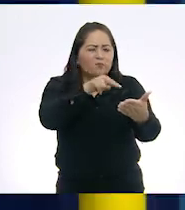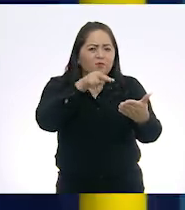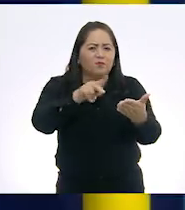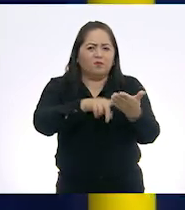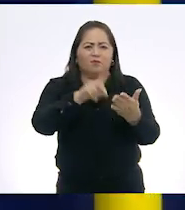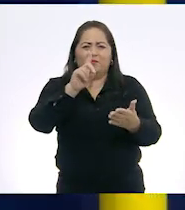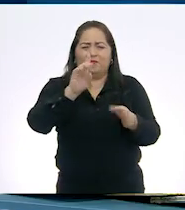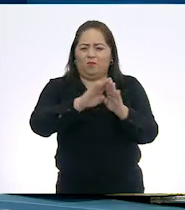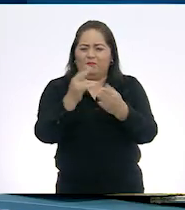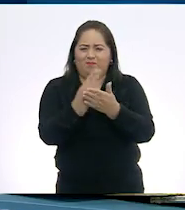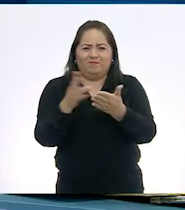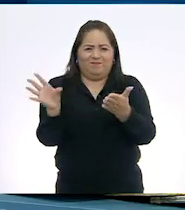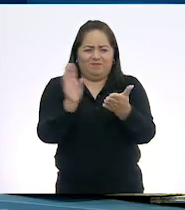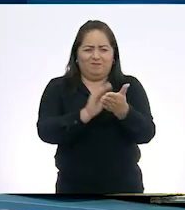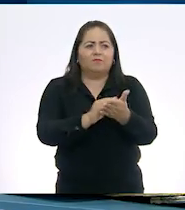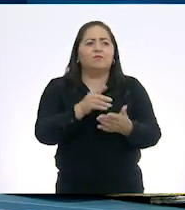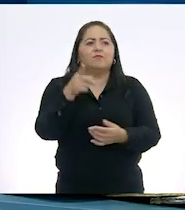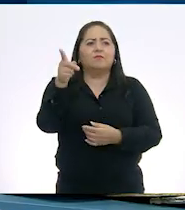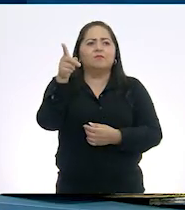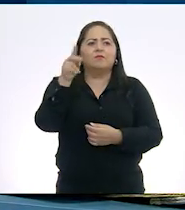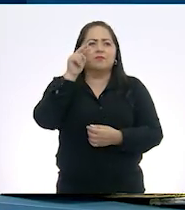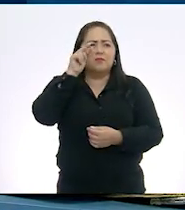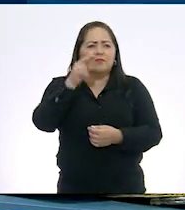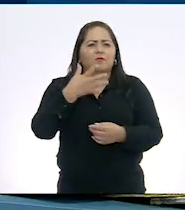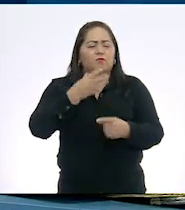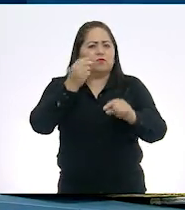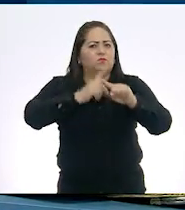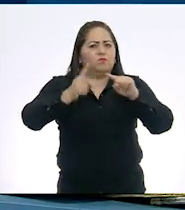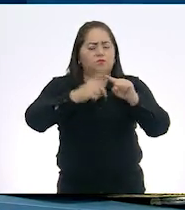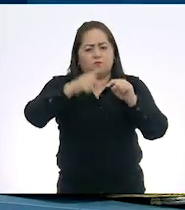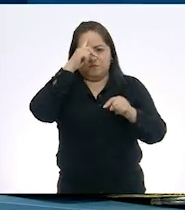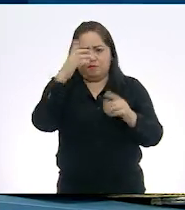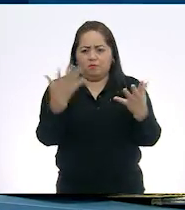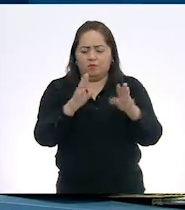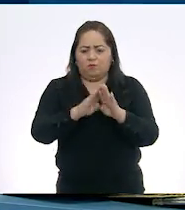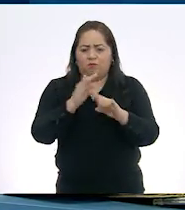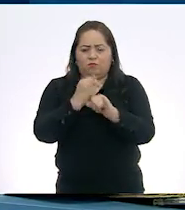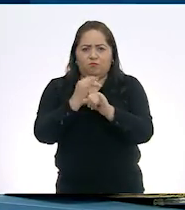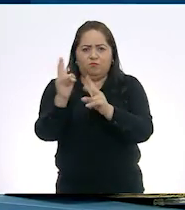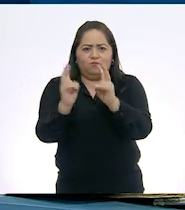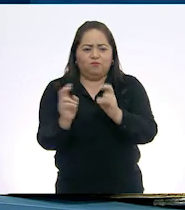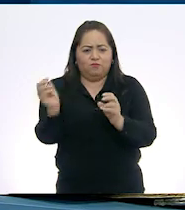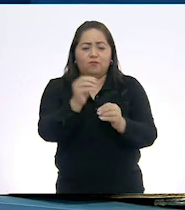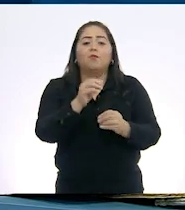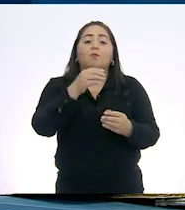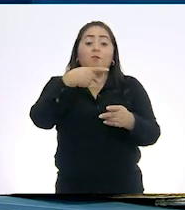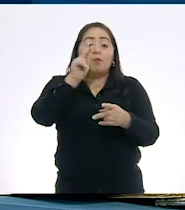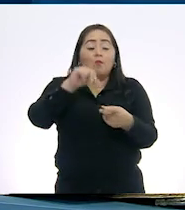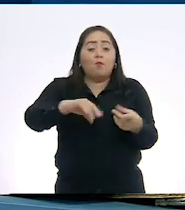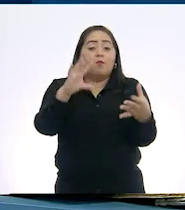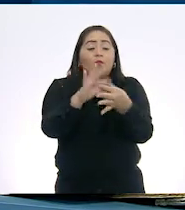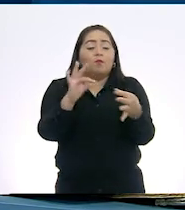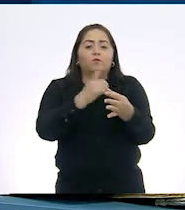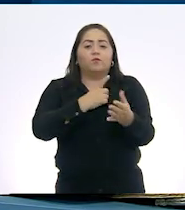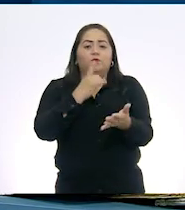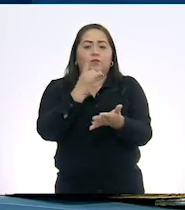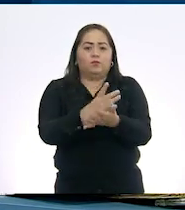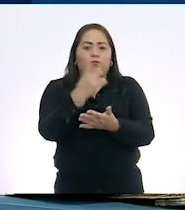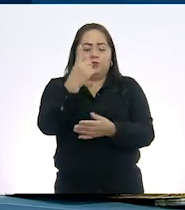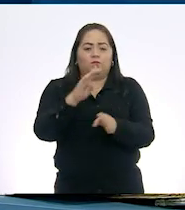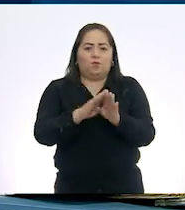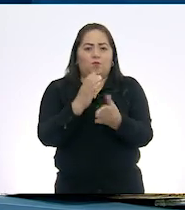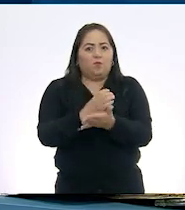digitales. Joaquín. Sí, maestro. En la red existen muchas aplicaciones para hacer libros digitales, pero hoy vamos a compartir una, especialmente que se llama